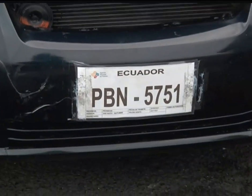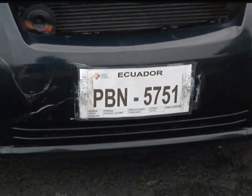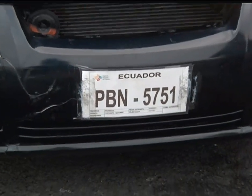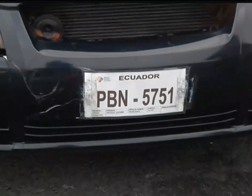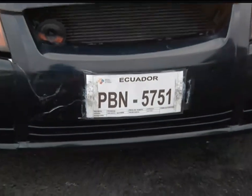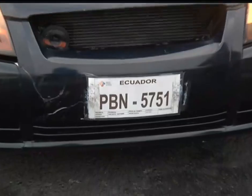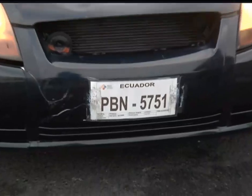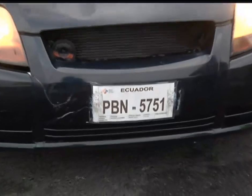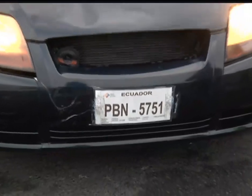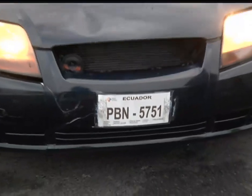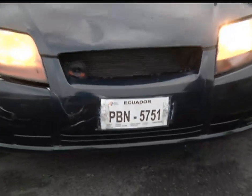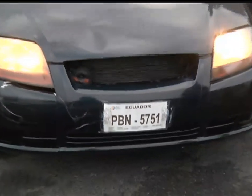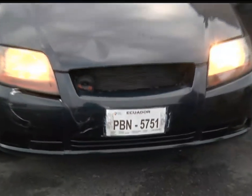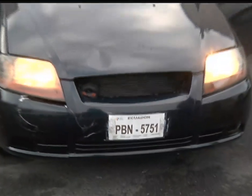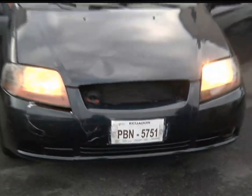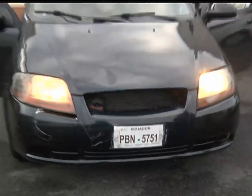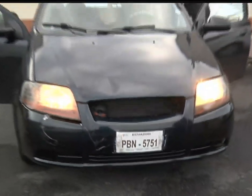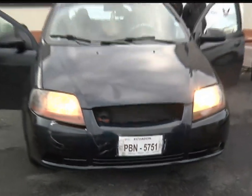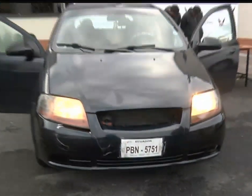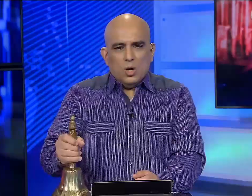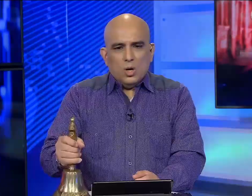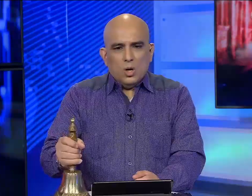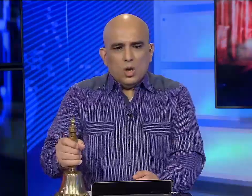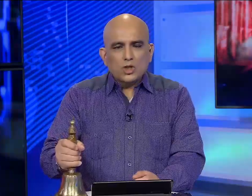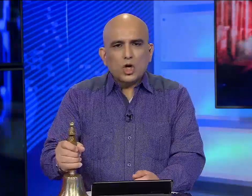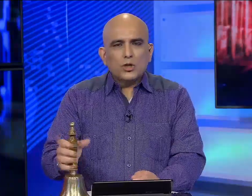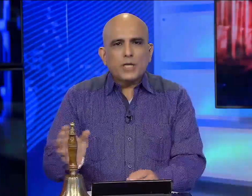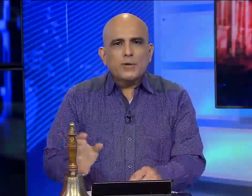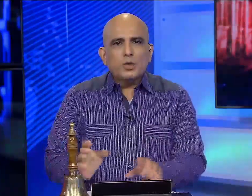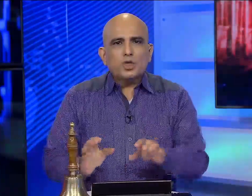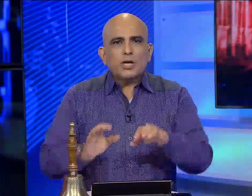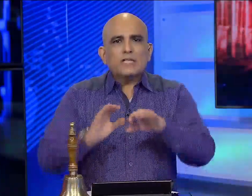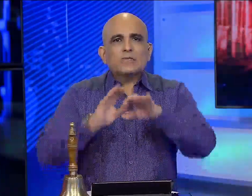Escurra, TC Televisión. 8 con 30 minutos es...